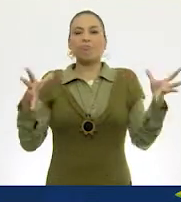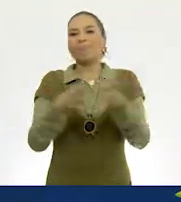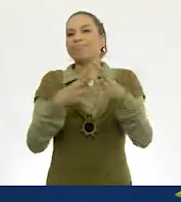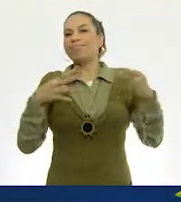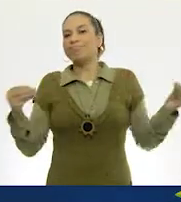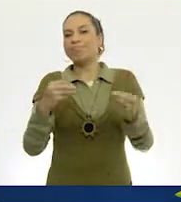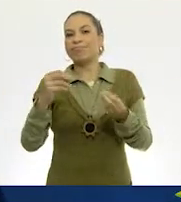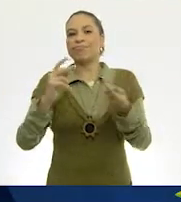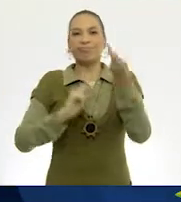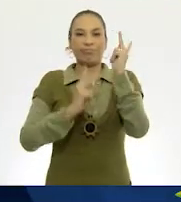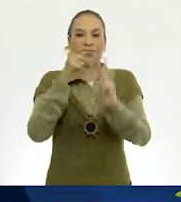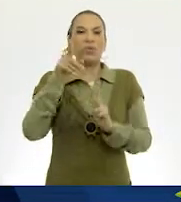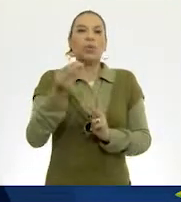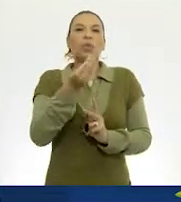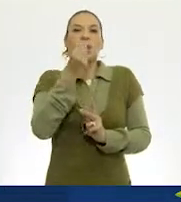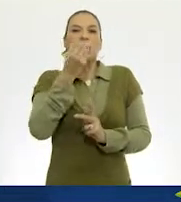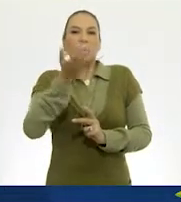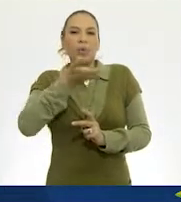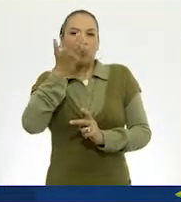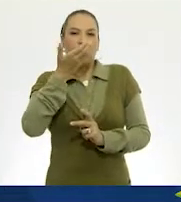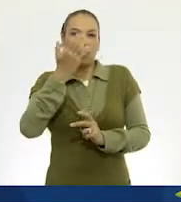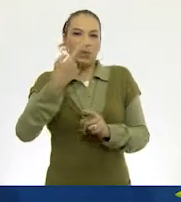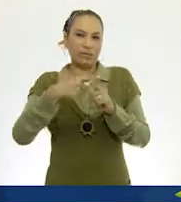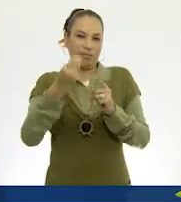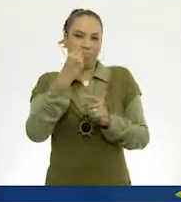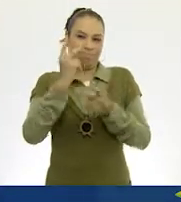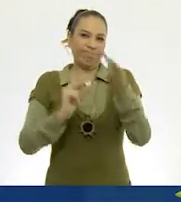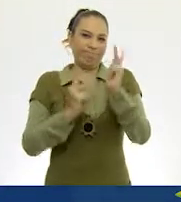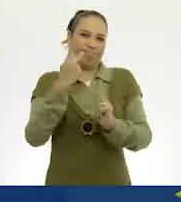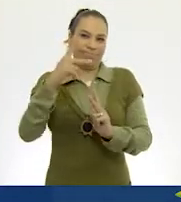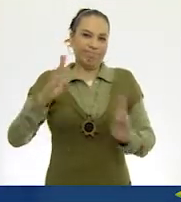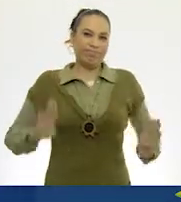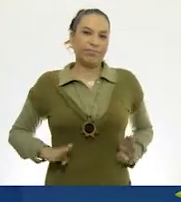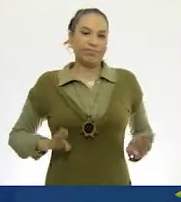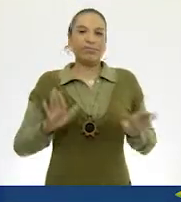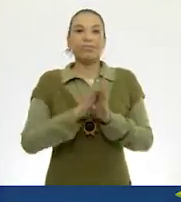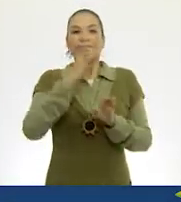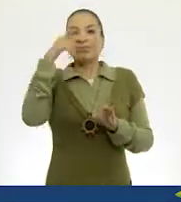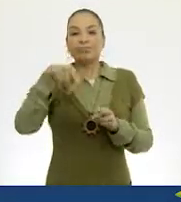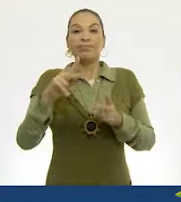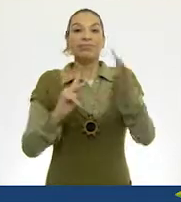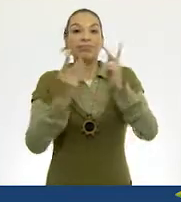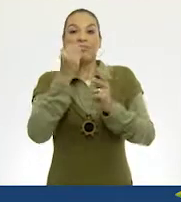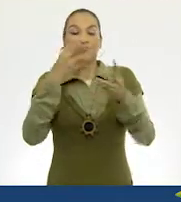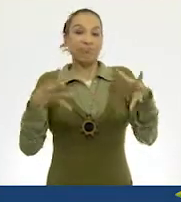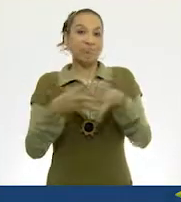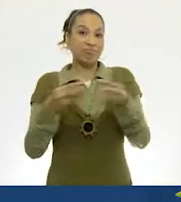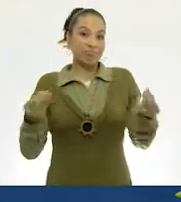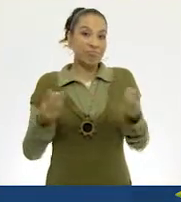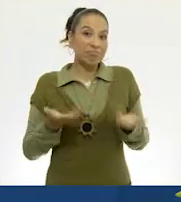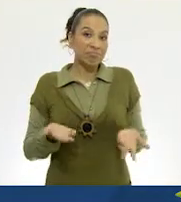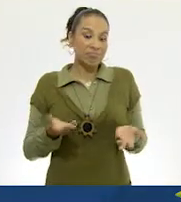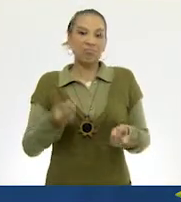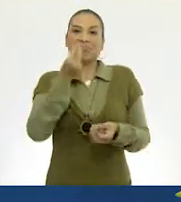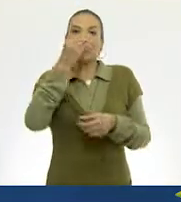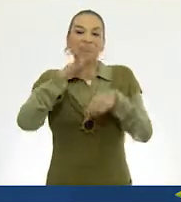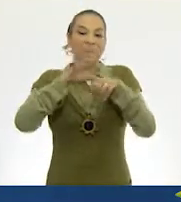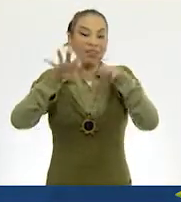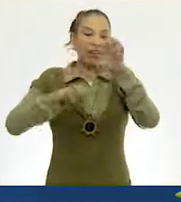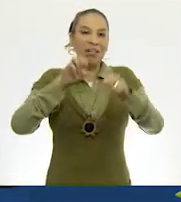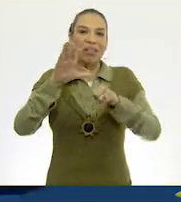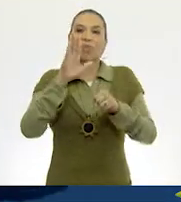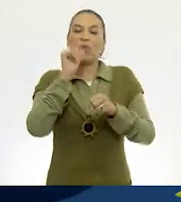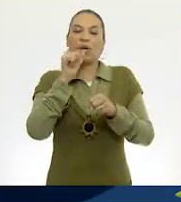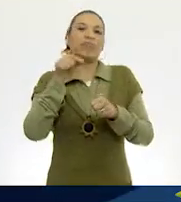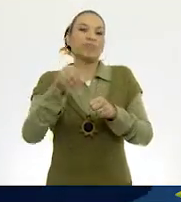la vegetación a la que están adaptados, sobre todo los herbívoros, y nosotros sabemos que si los herbívoros desaparecen, los carnívoros